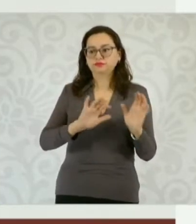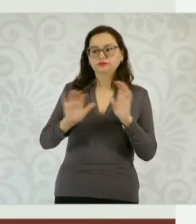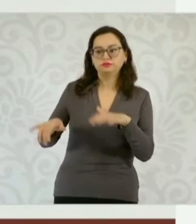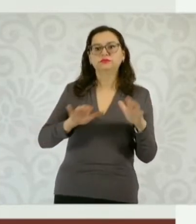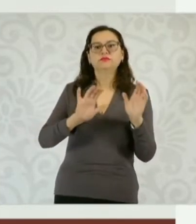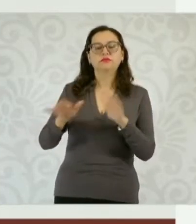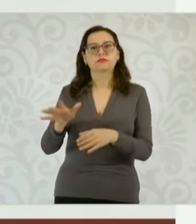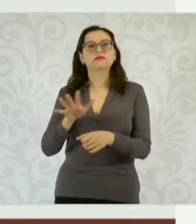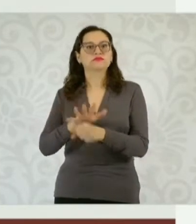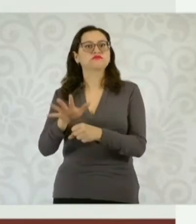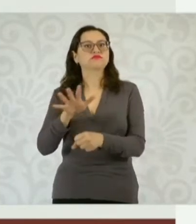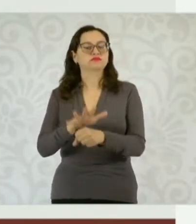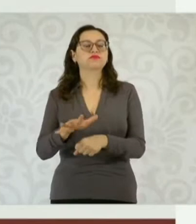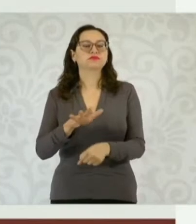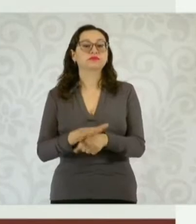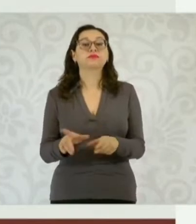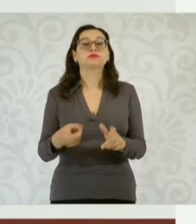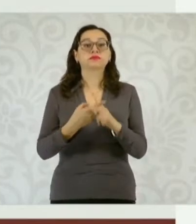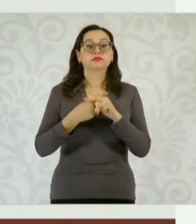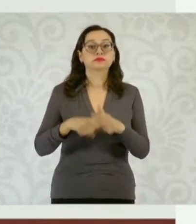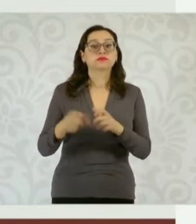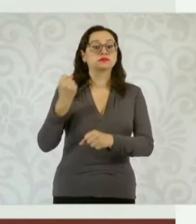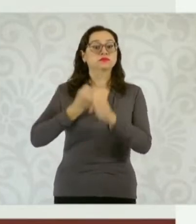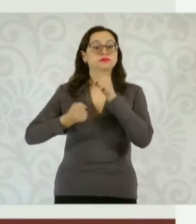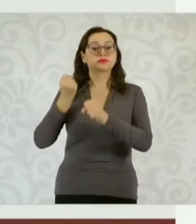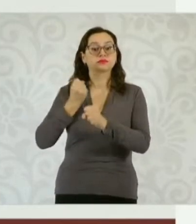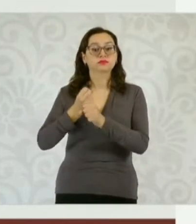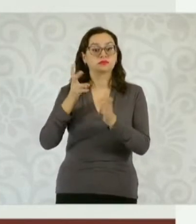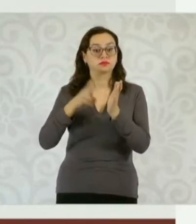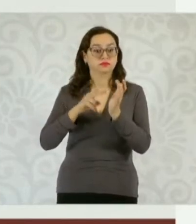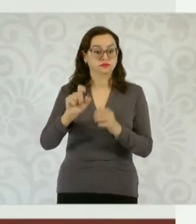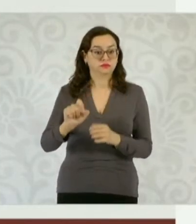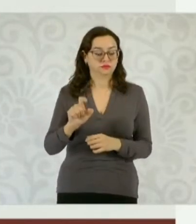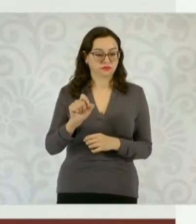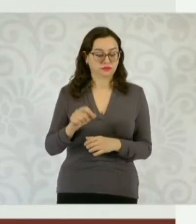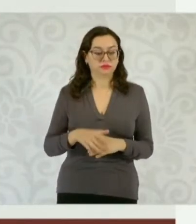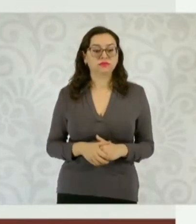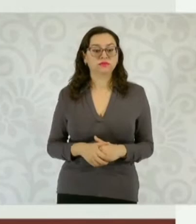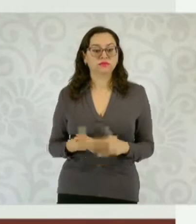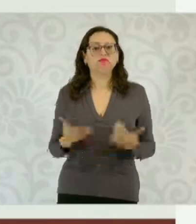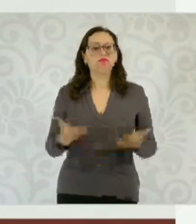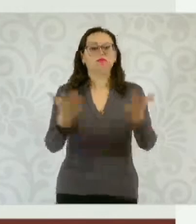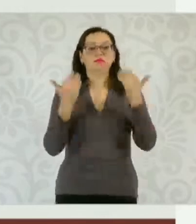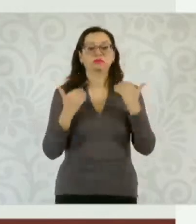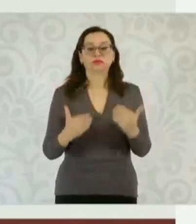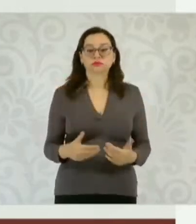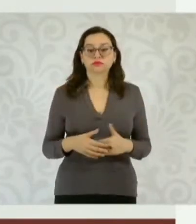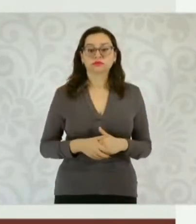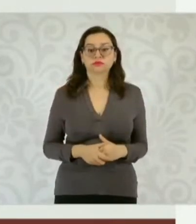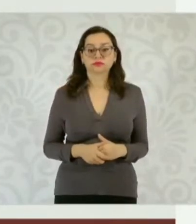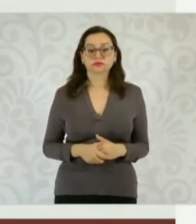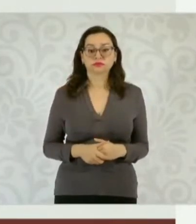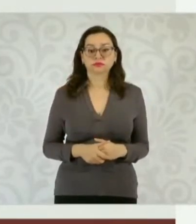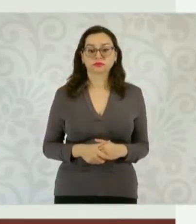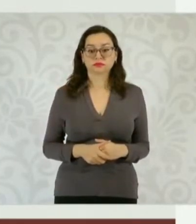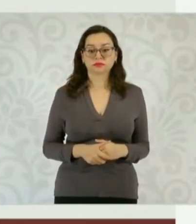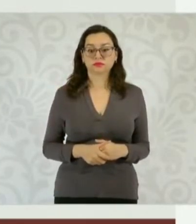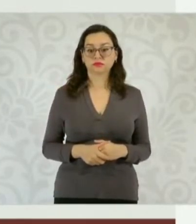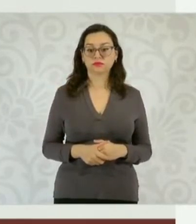2020-21 el incremento en la formación. En la siguiente, Esta congruencia que